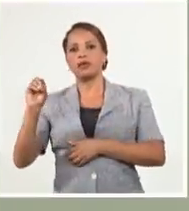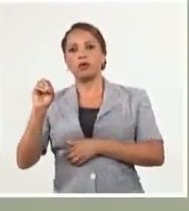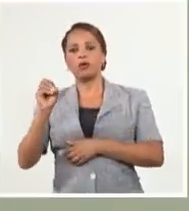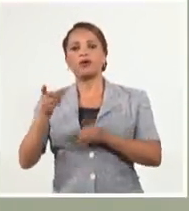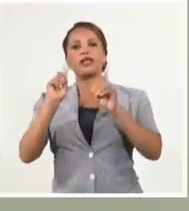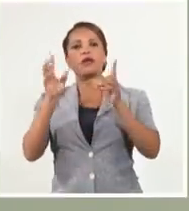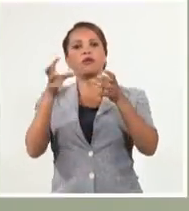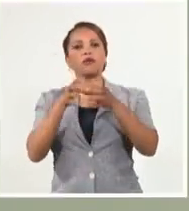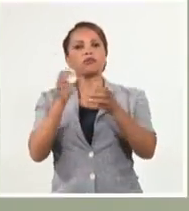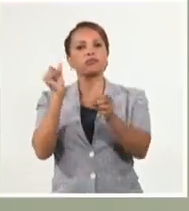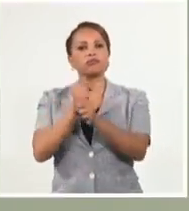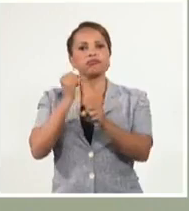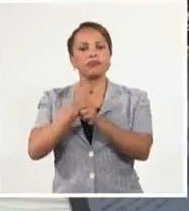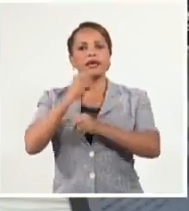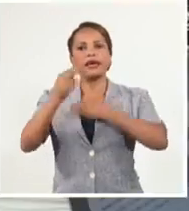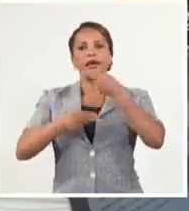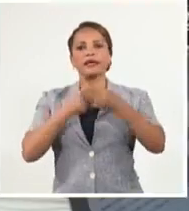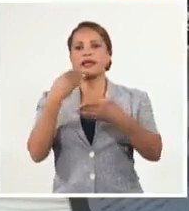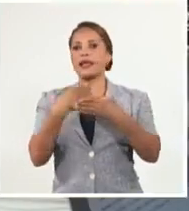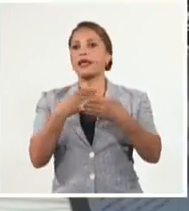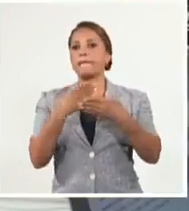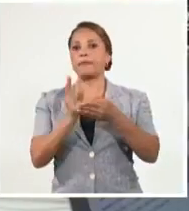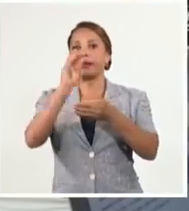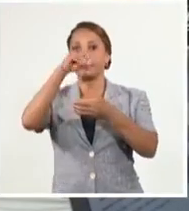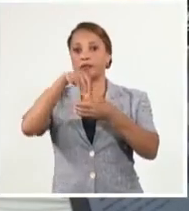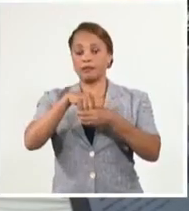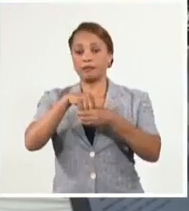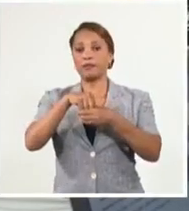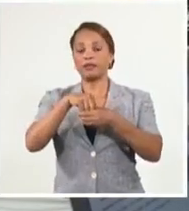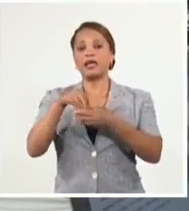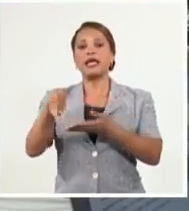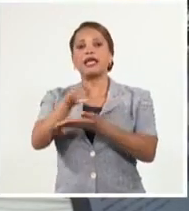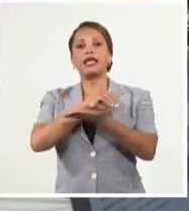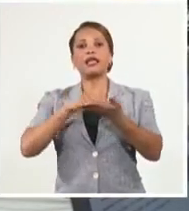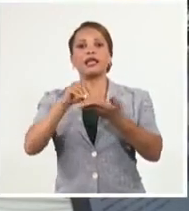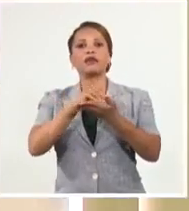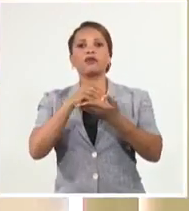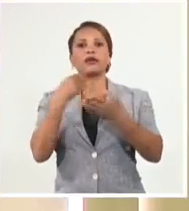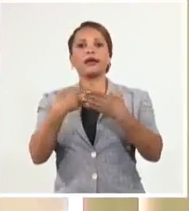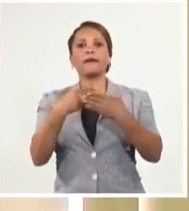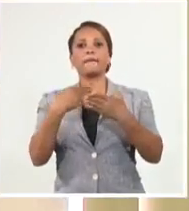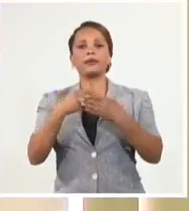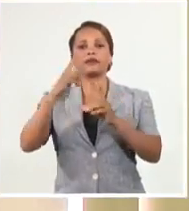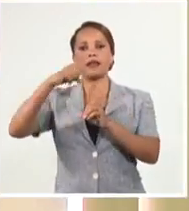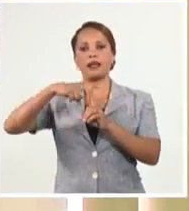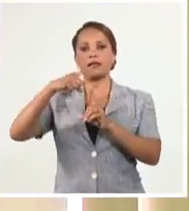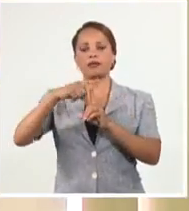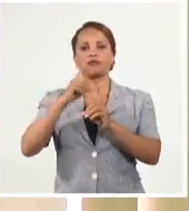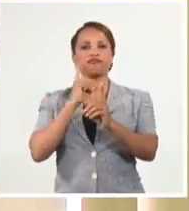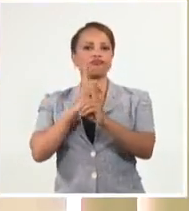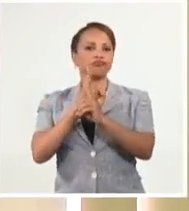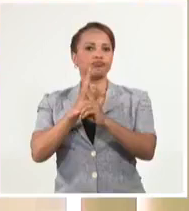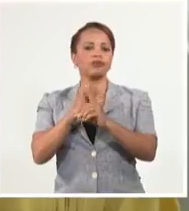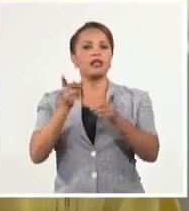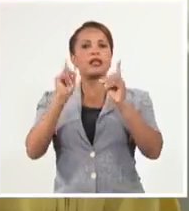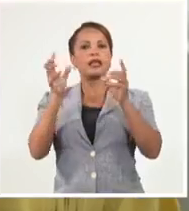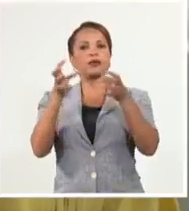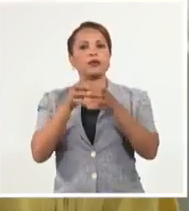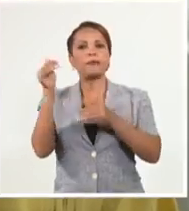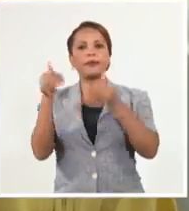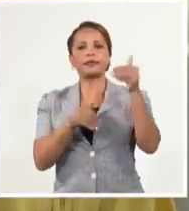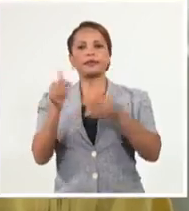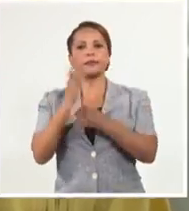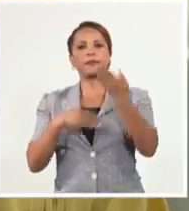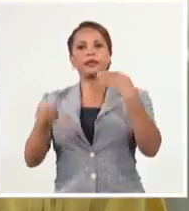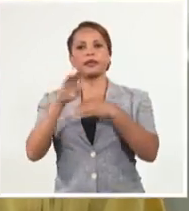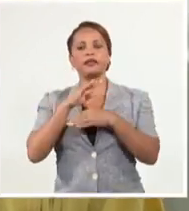de trabajo realizada en la empresa localizada en la zona industrial tunera. Durante el encuentro, en el cual participaron el ministro